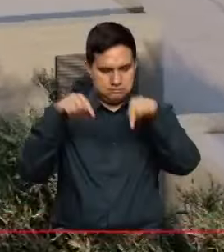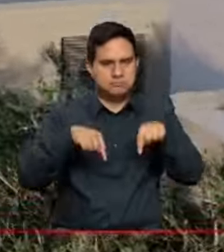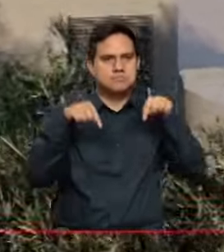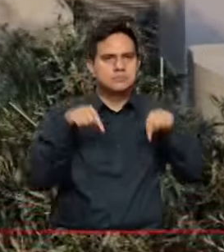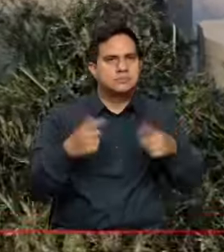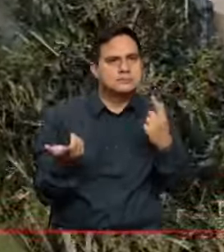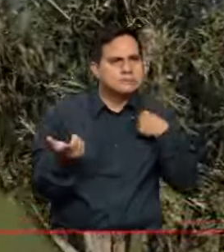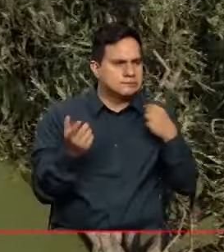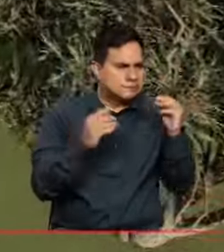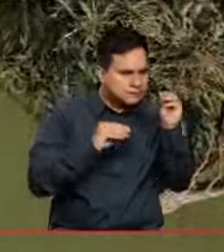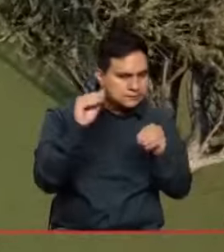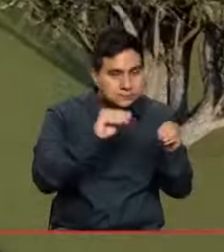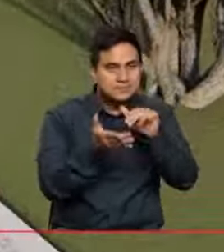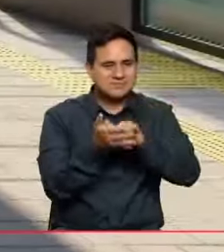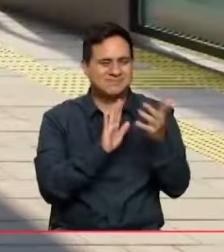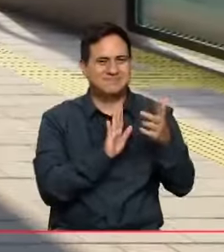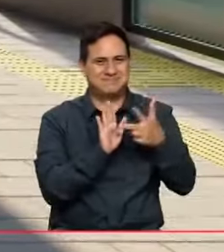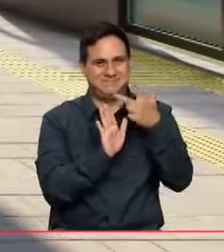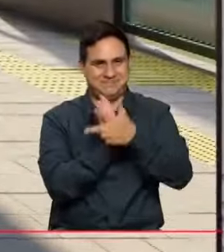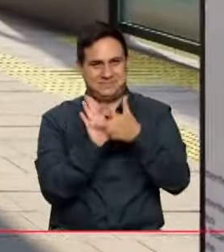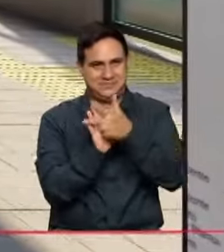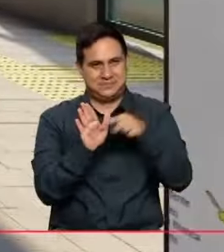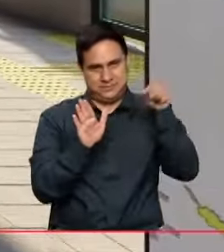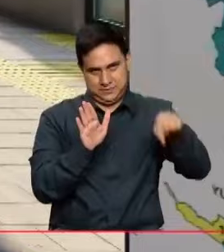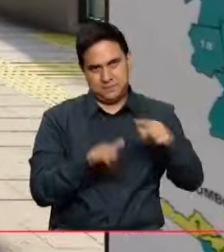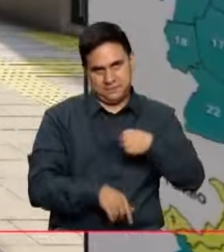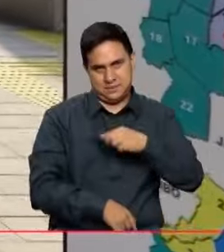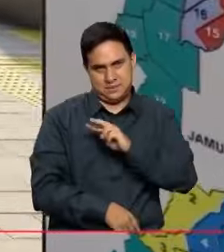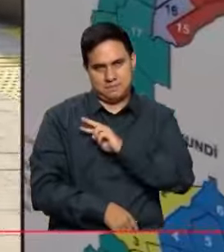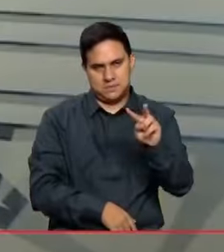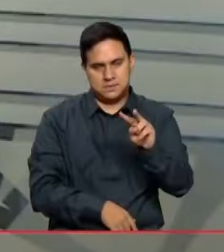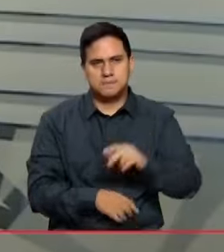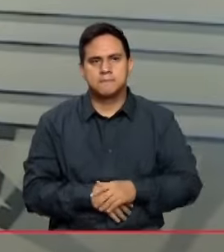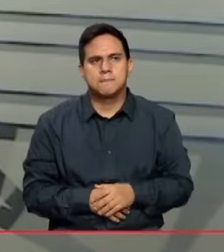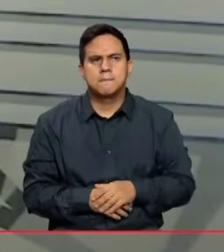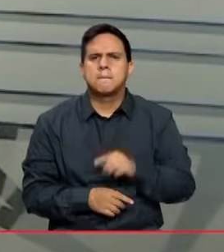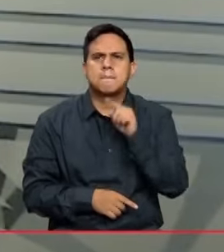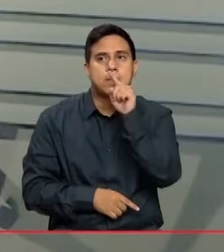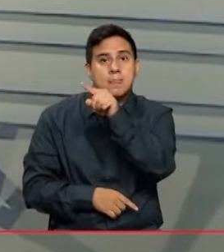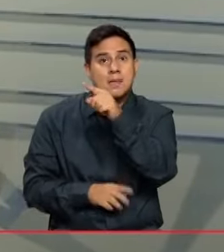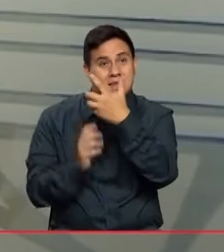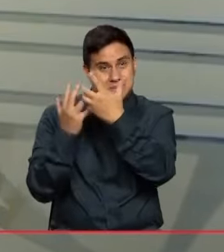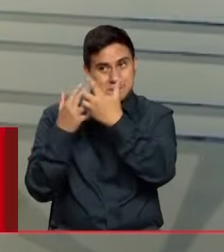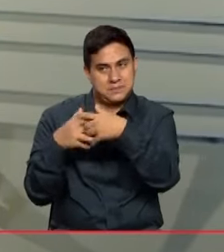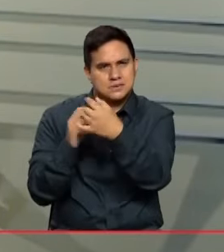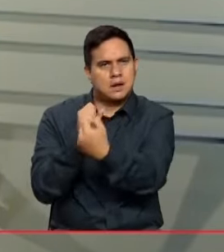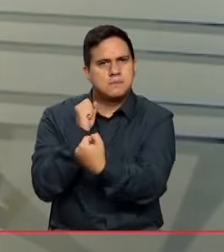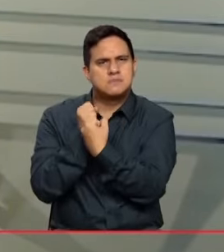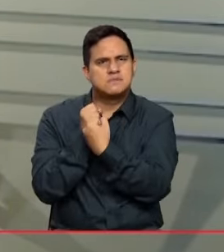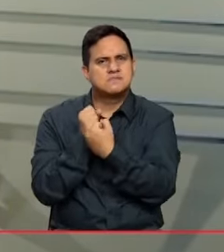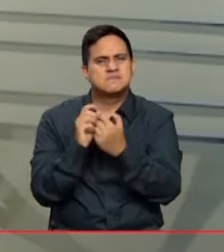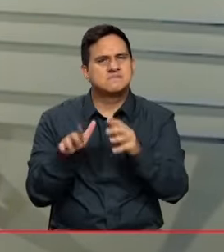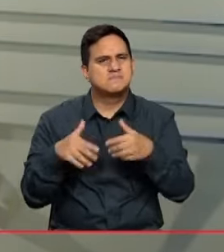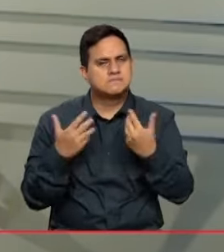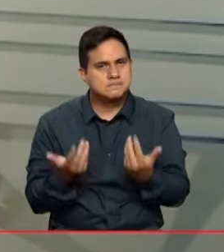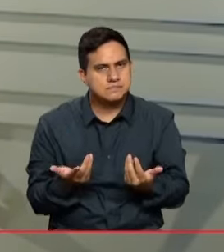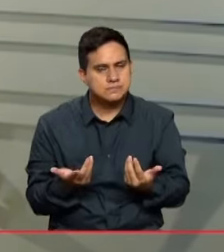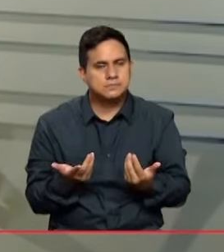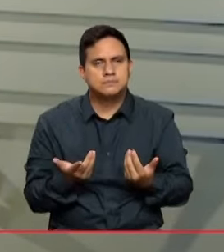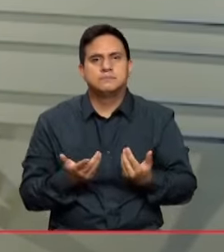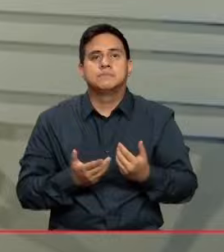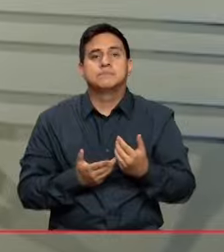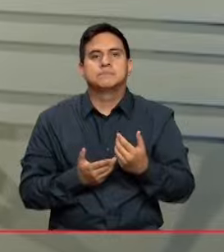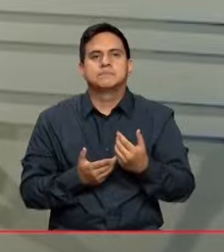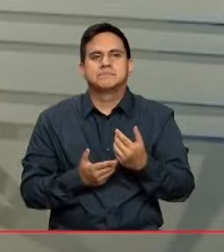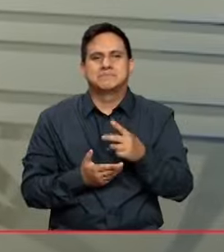sostenible del tren de cercanías para el Valle del cauca ese apoyo consiste en en fortalecer eh